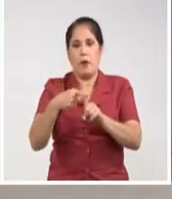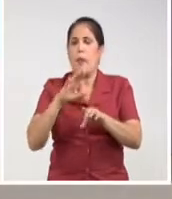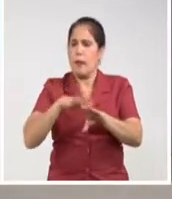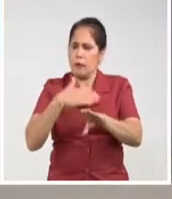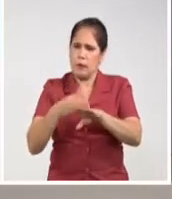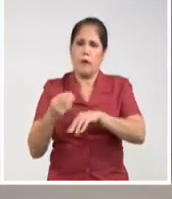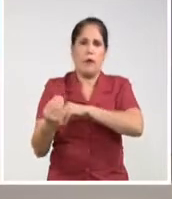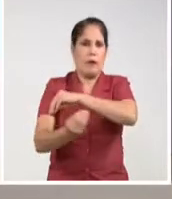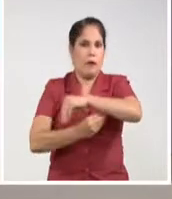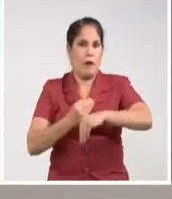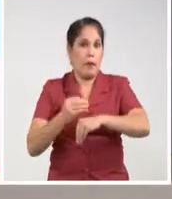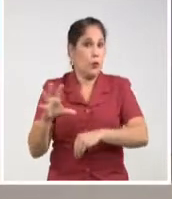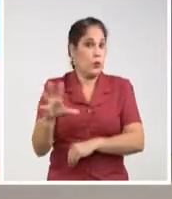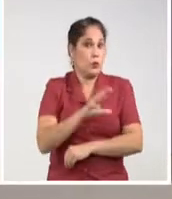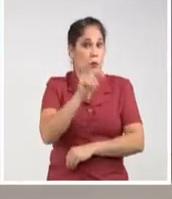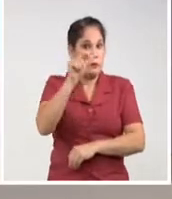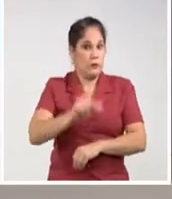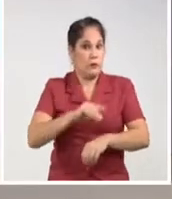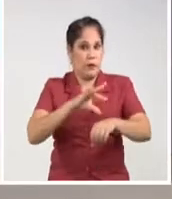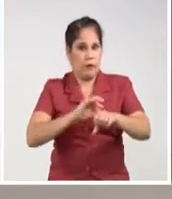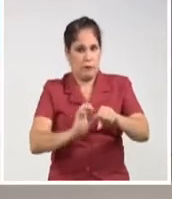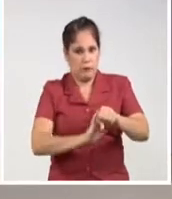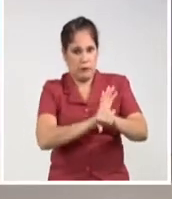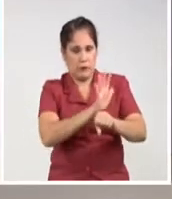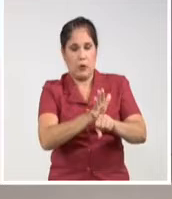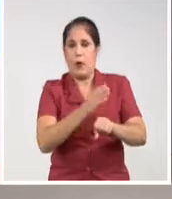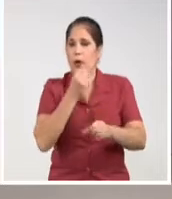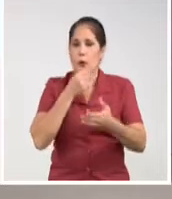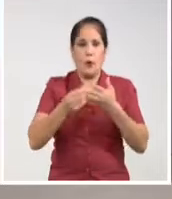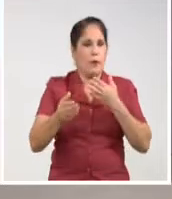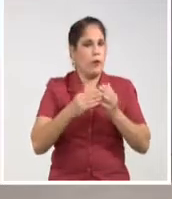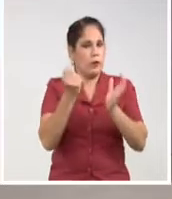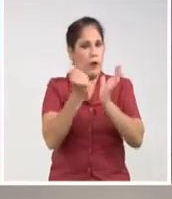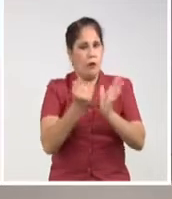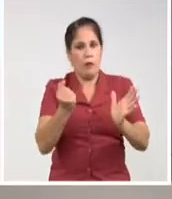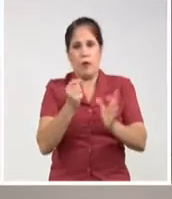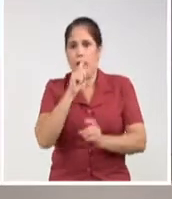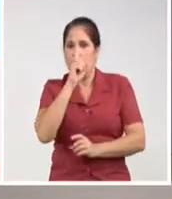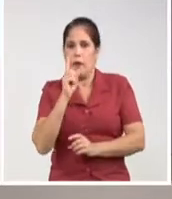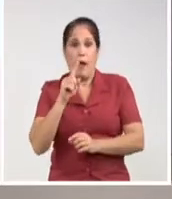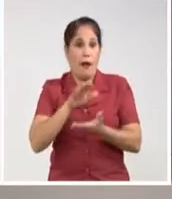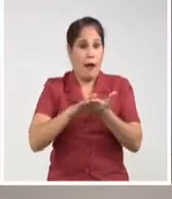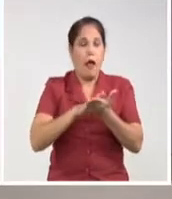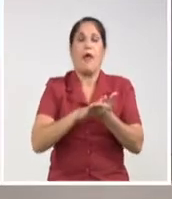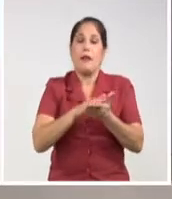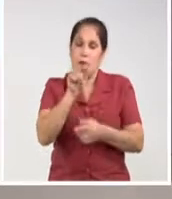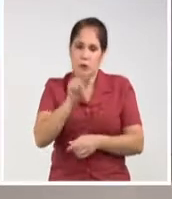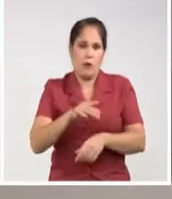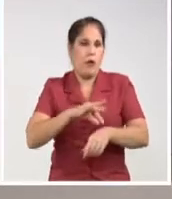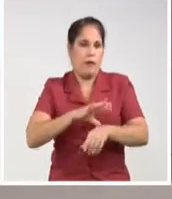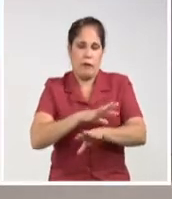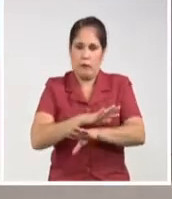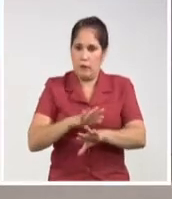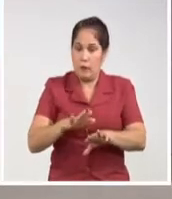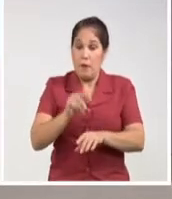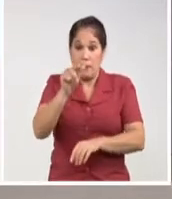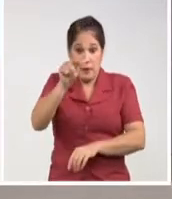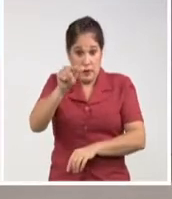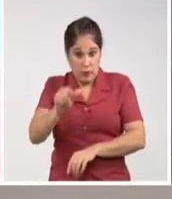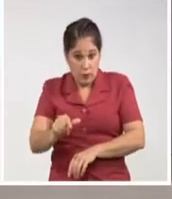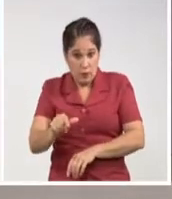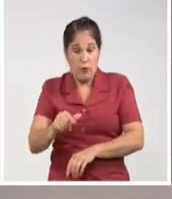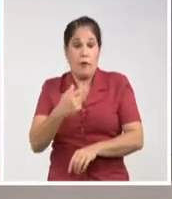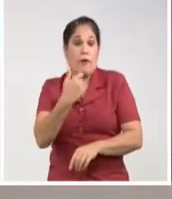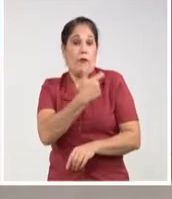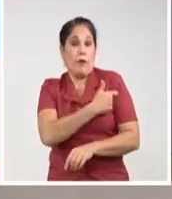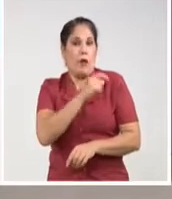cambió porque todo el que haya padecido la enfermedad con o sin confirmación de PCR es convaleciente. Y hay convalecientes que son